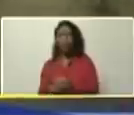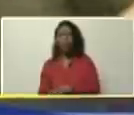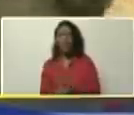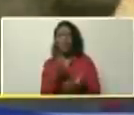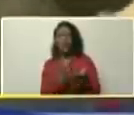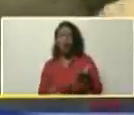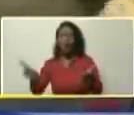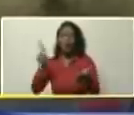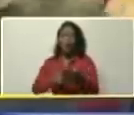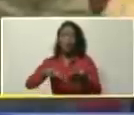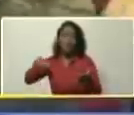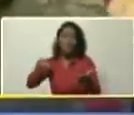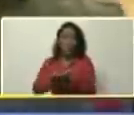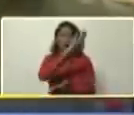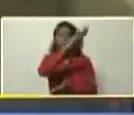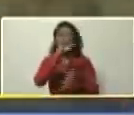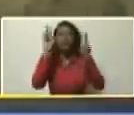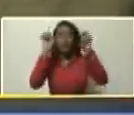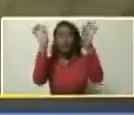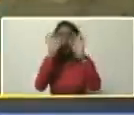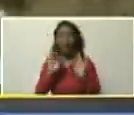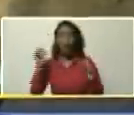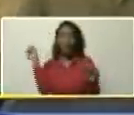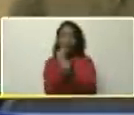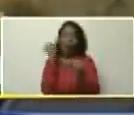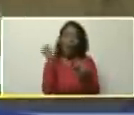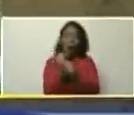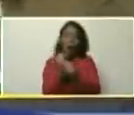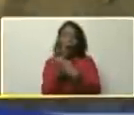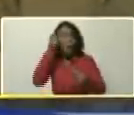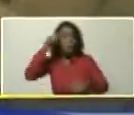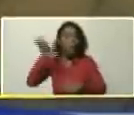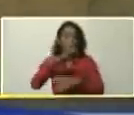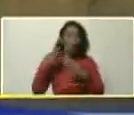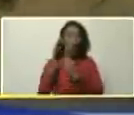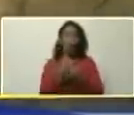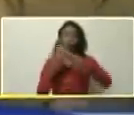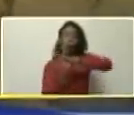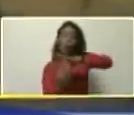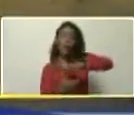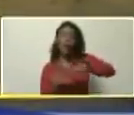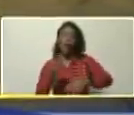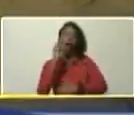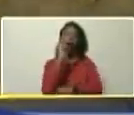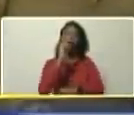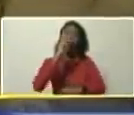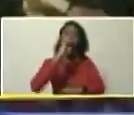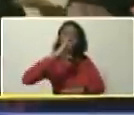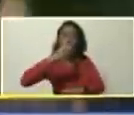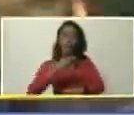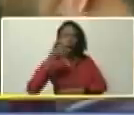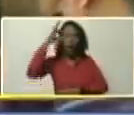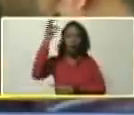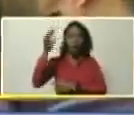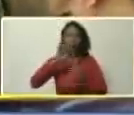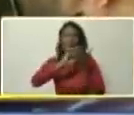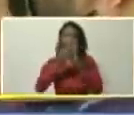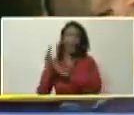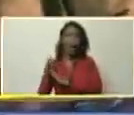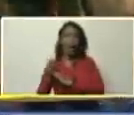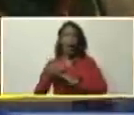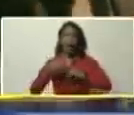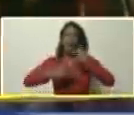y crearemos un nuevo método de gestión con el pueblo, con las bases, con la UVC, con los consejos comunales, con